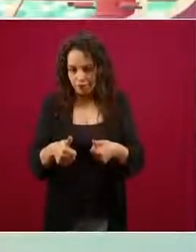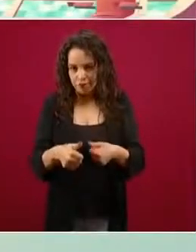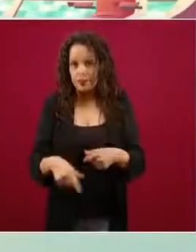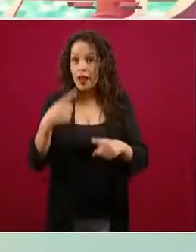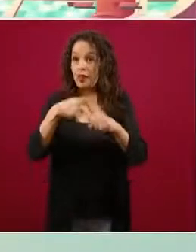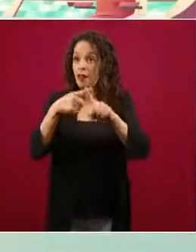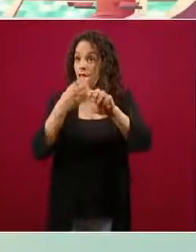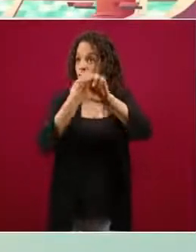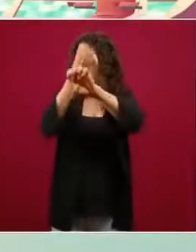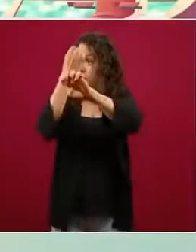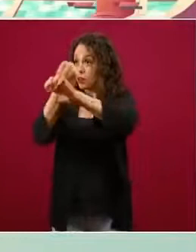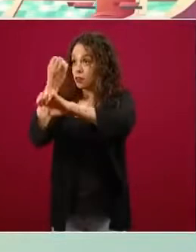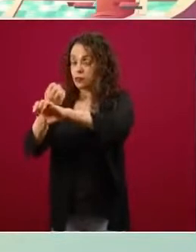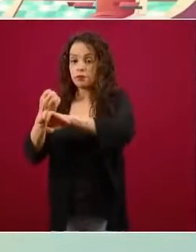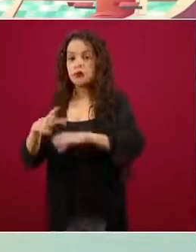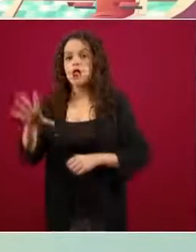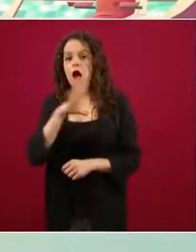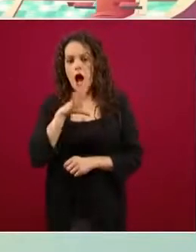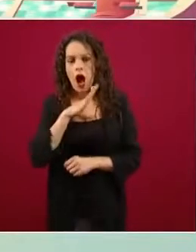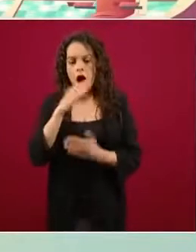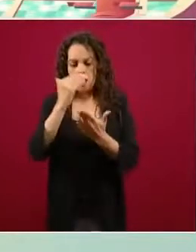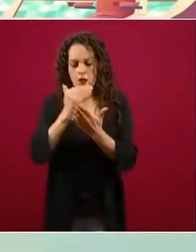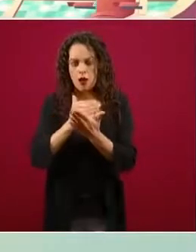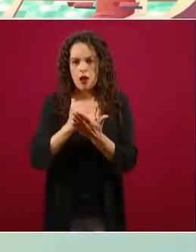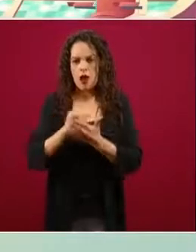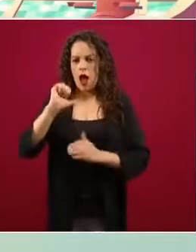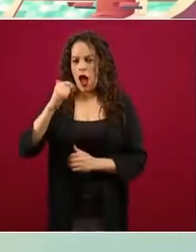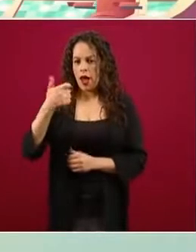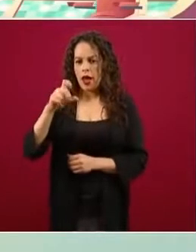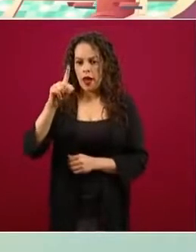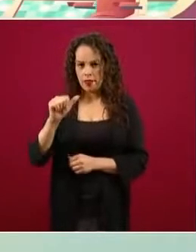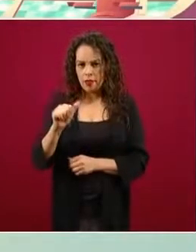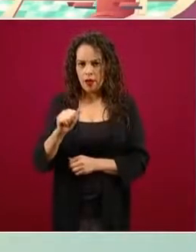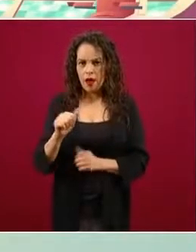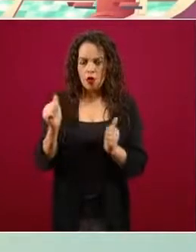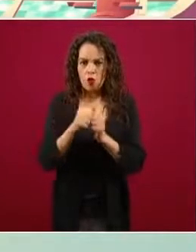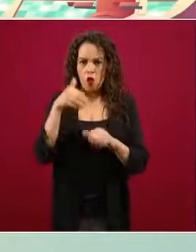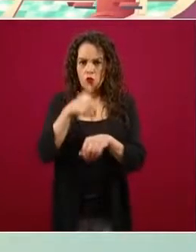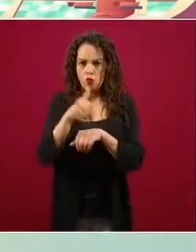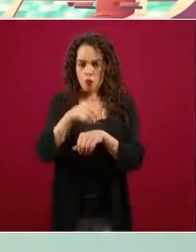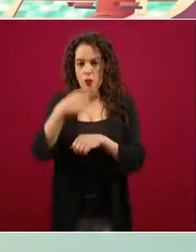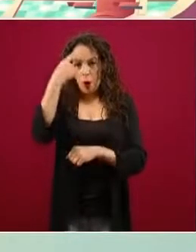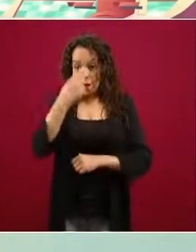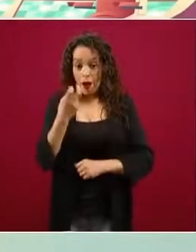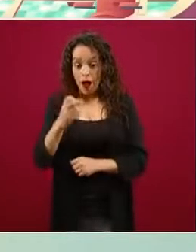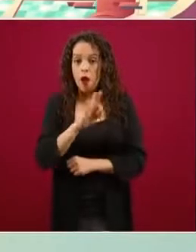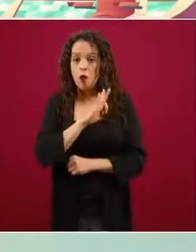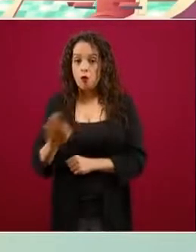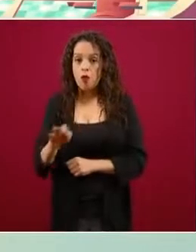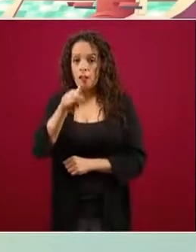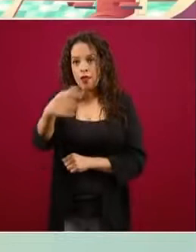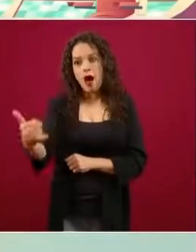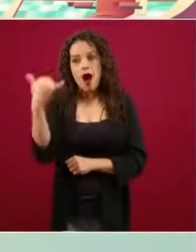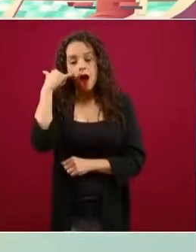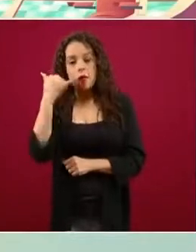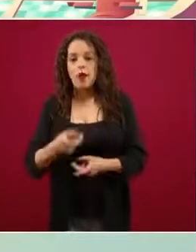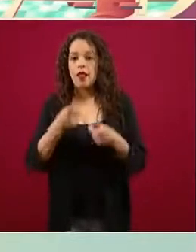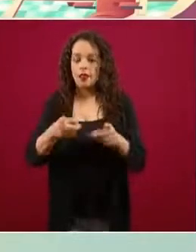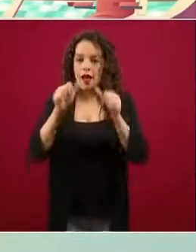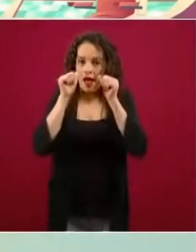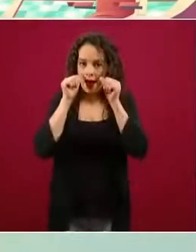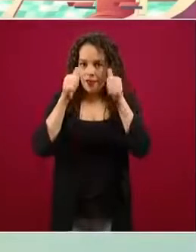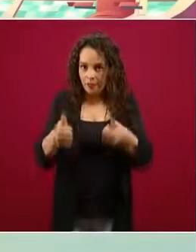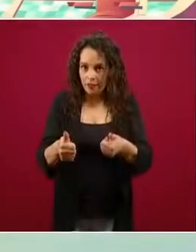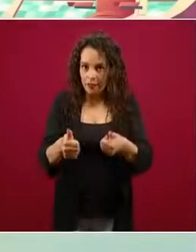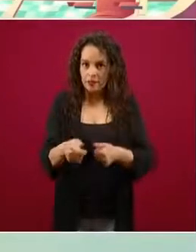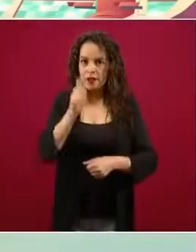formado directorios y agendas en cada uno de los estados para poder atender estas situaciones de